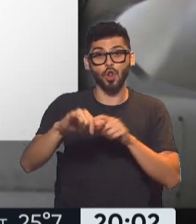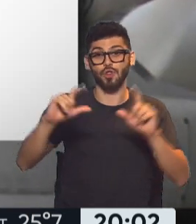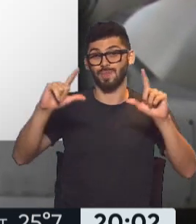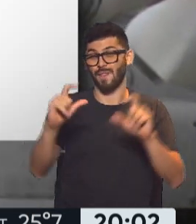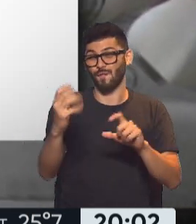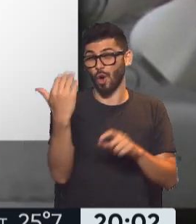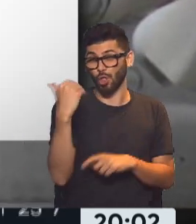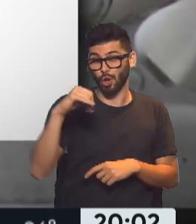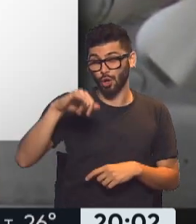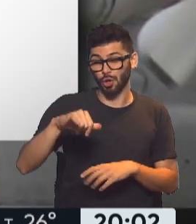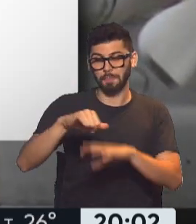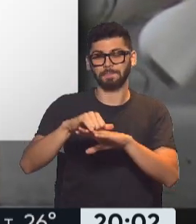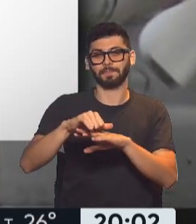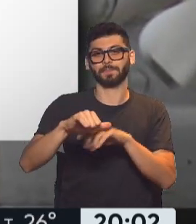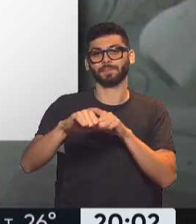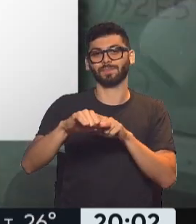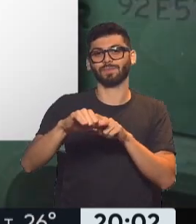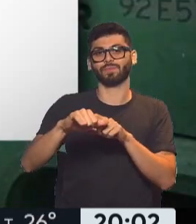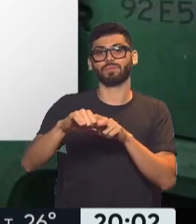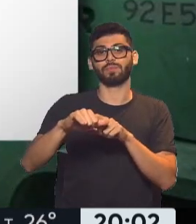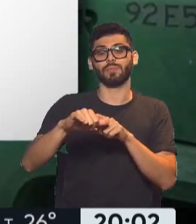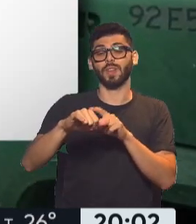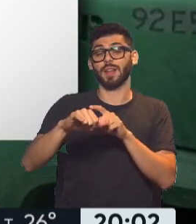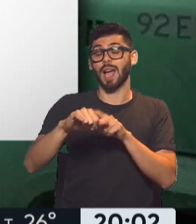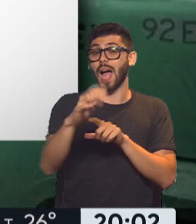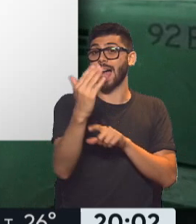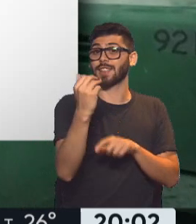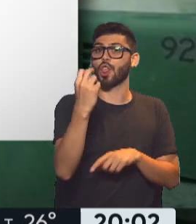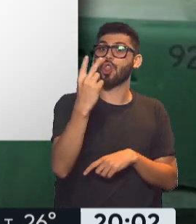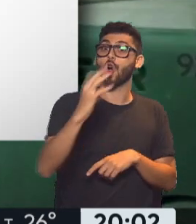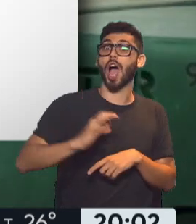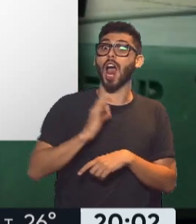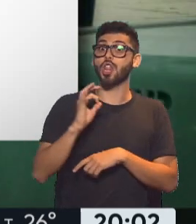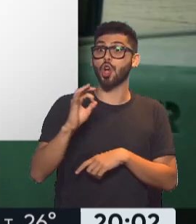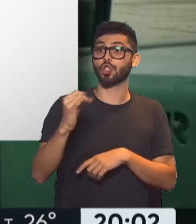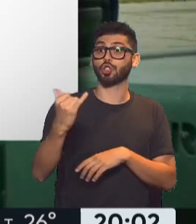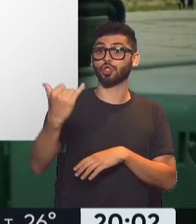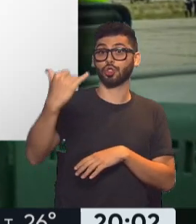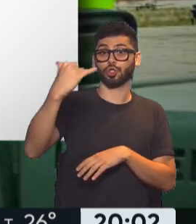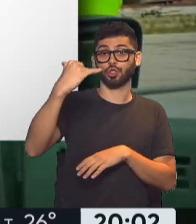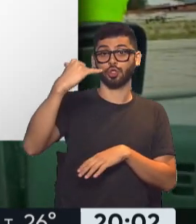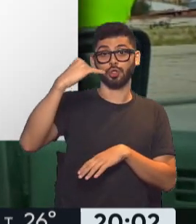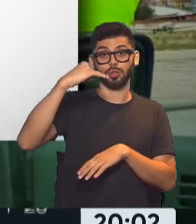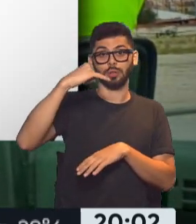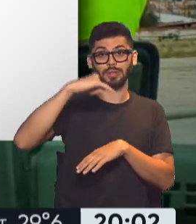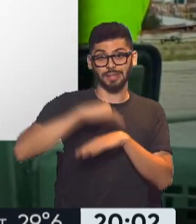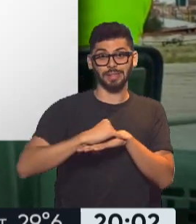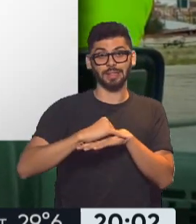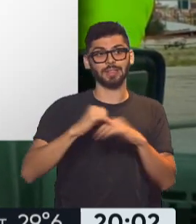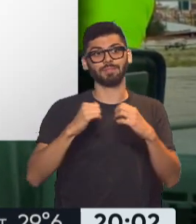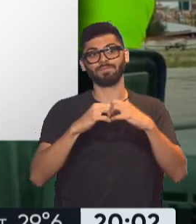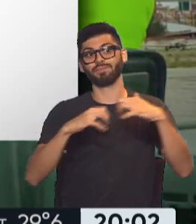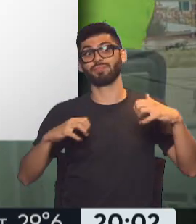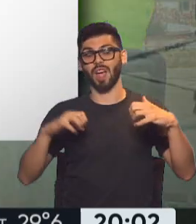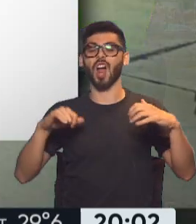del avión en el cual se trasladó la delegación argentina, que hace poco más de 2 años aterrizó aquí y dividió a nuestros pueblos, hoy viene a unirlos,